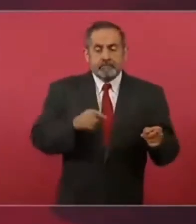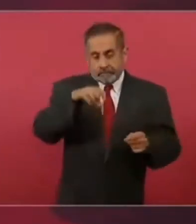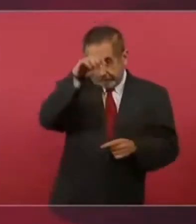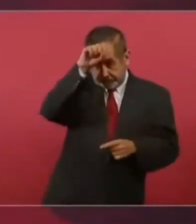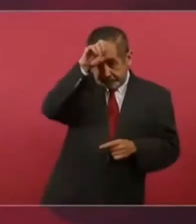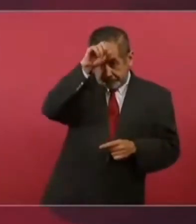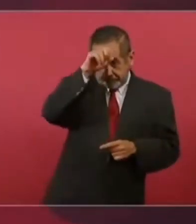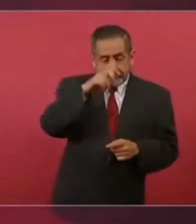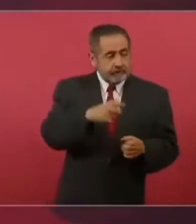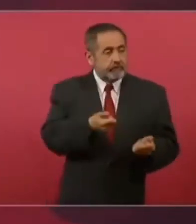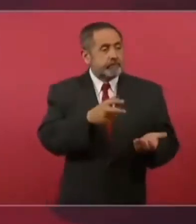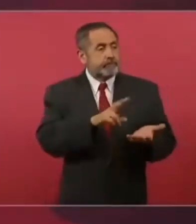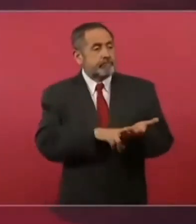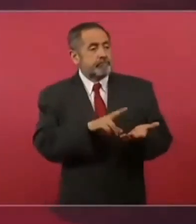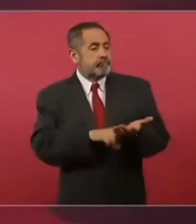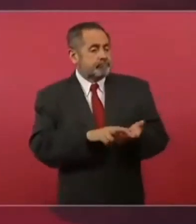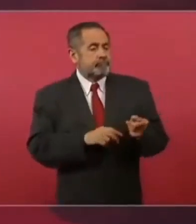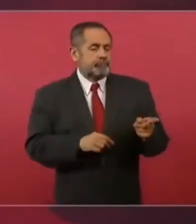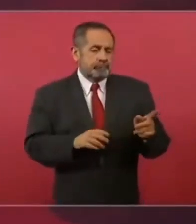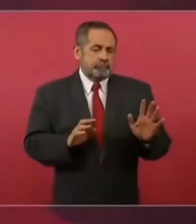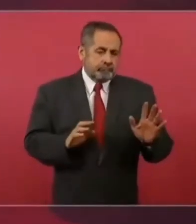mina.